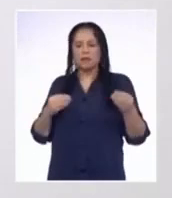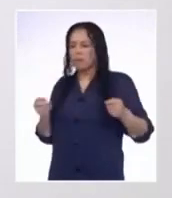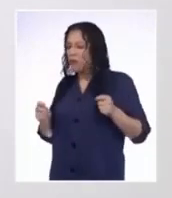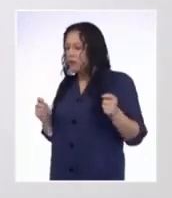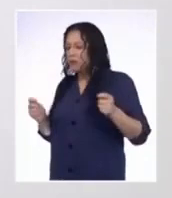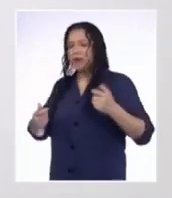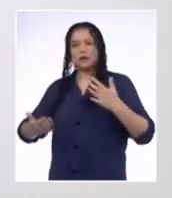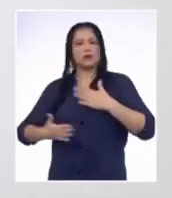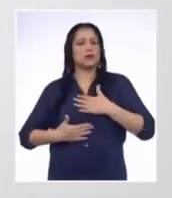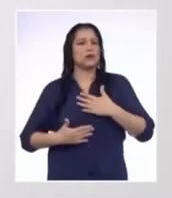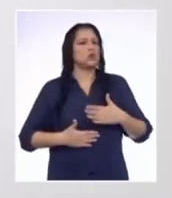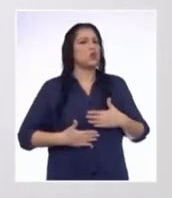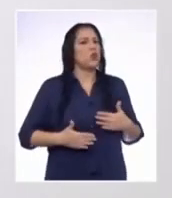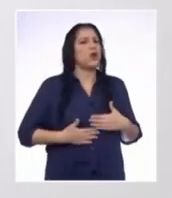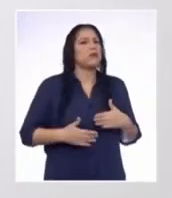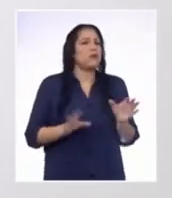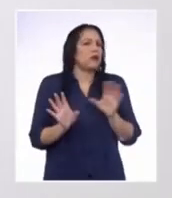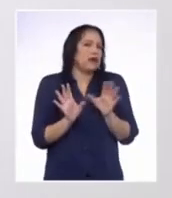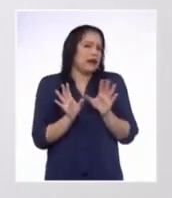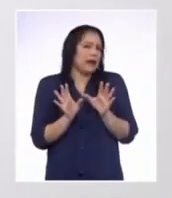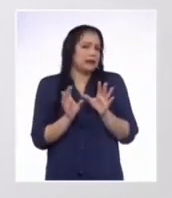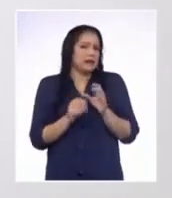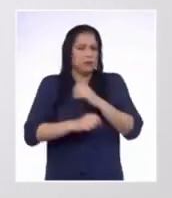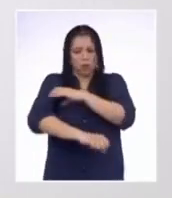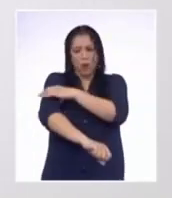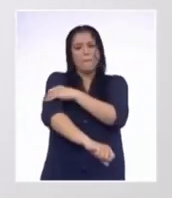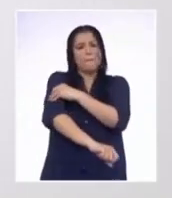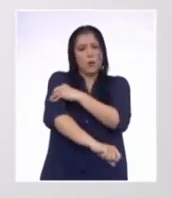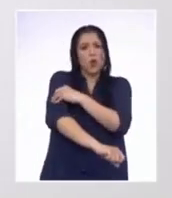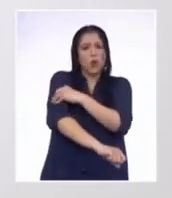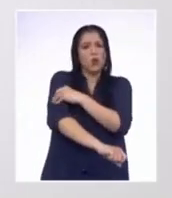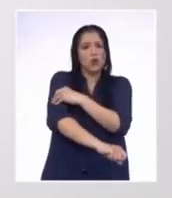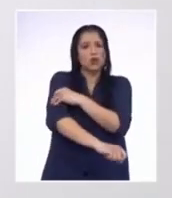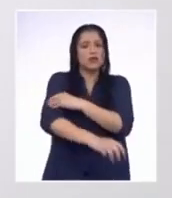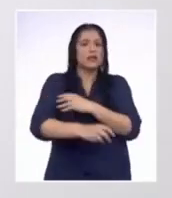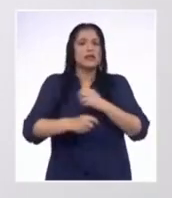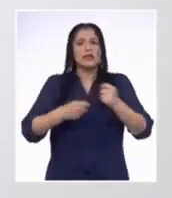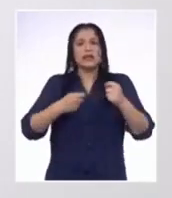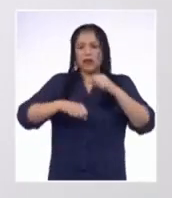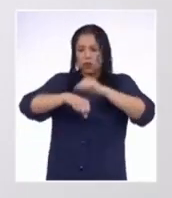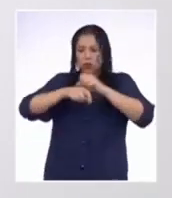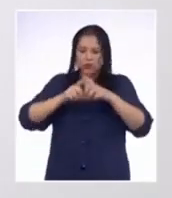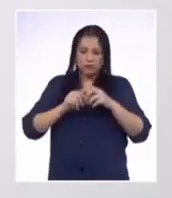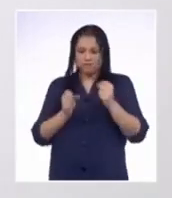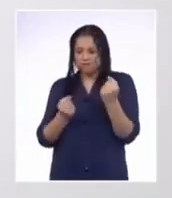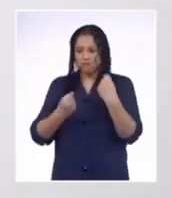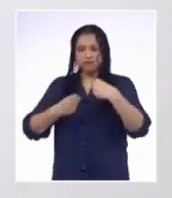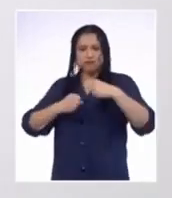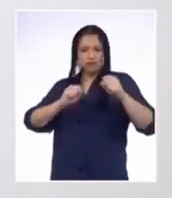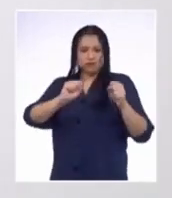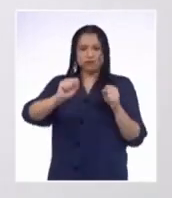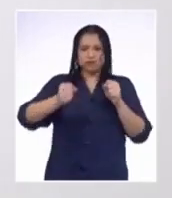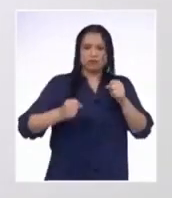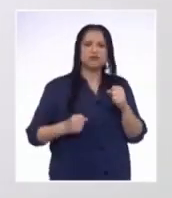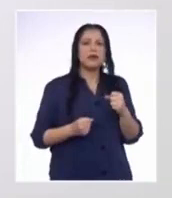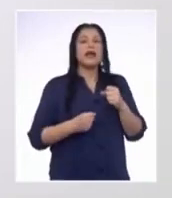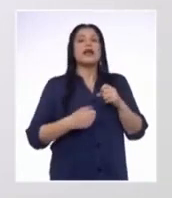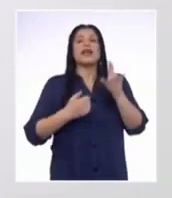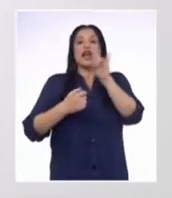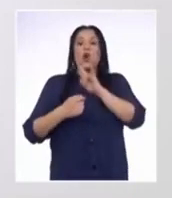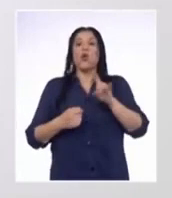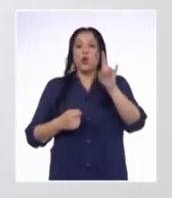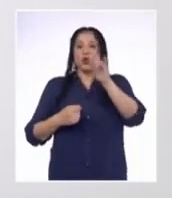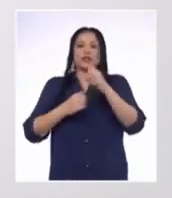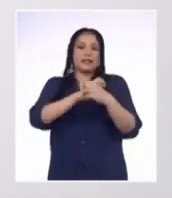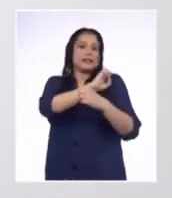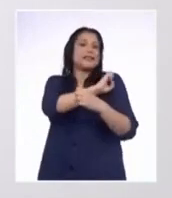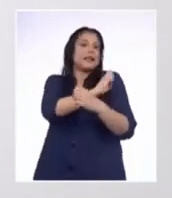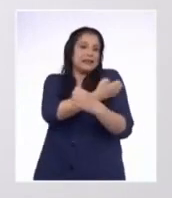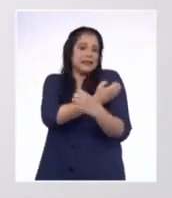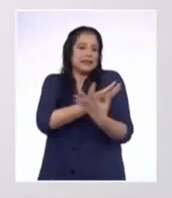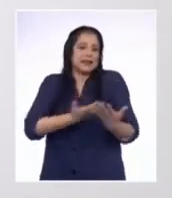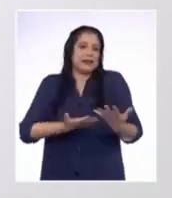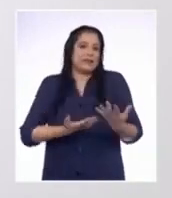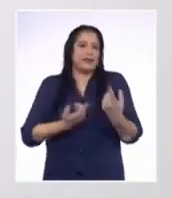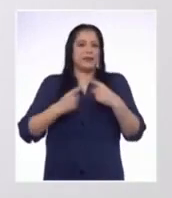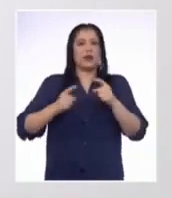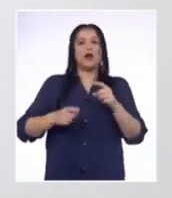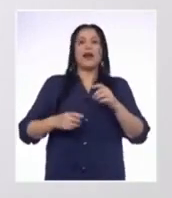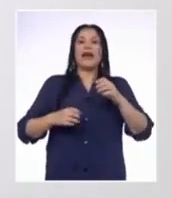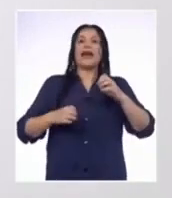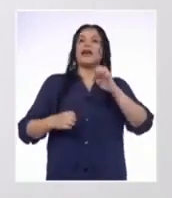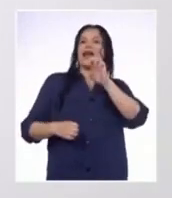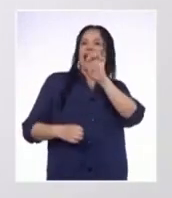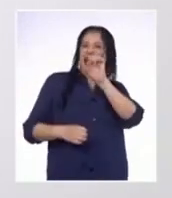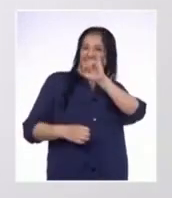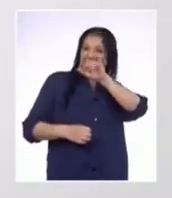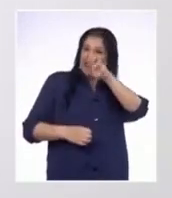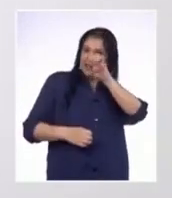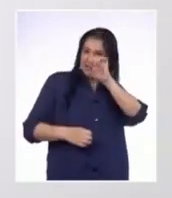movimiento corporal producido por los músculos que mueven los huesos y que produce gasto de energía. Mientras el